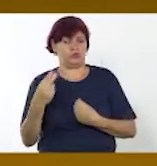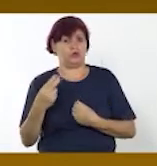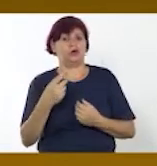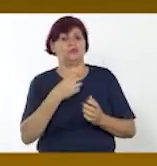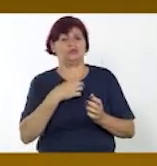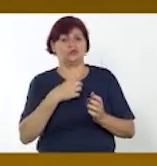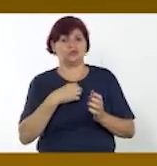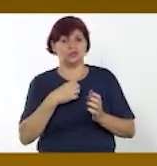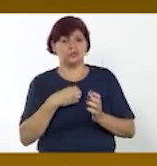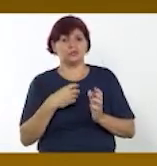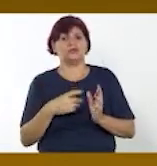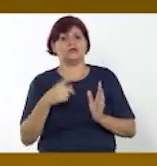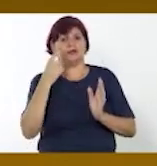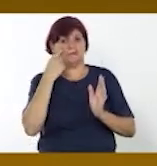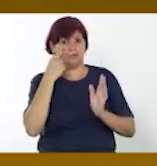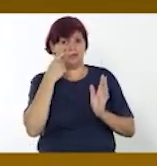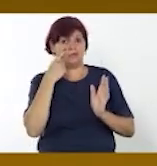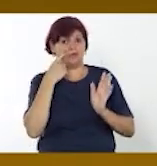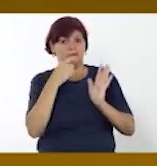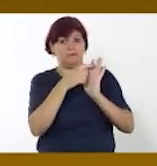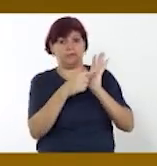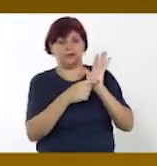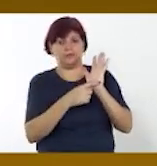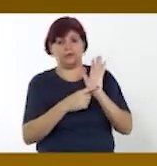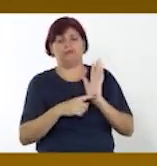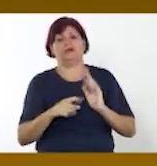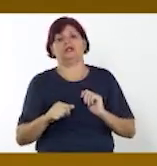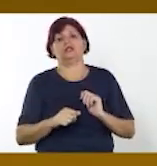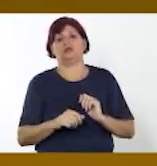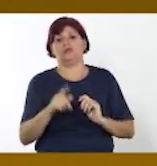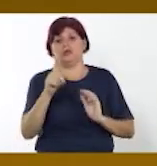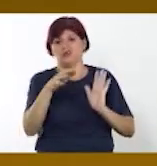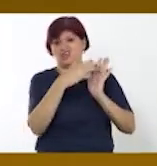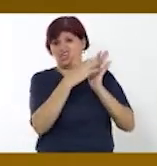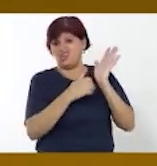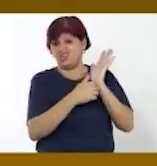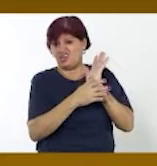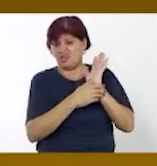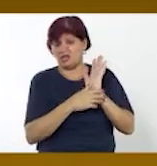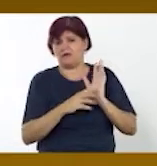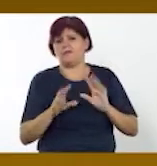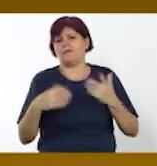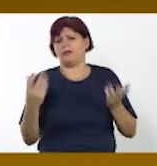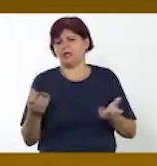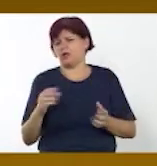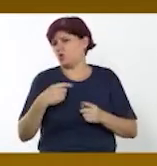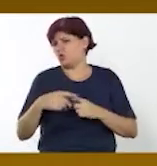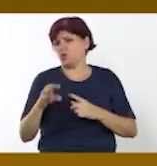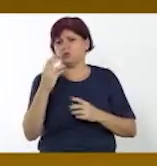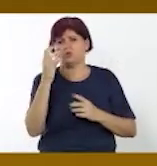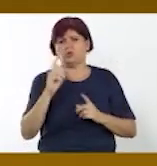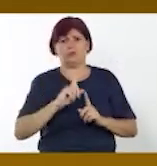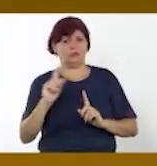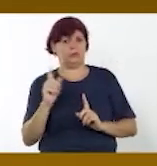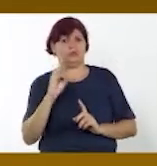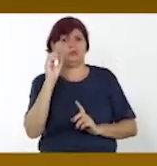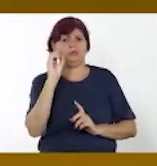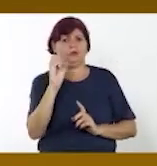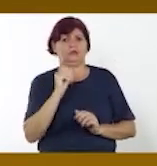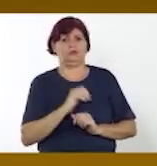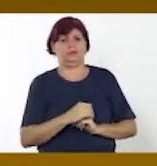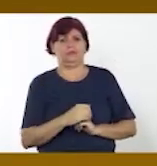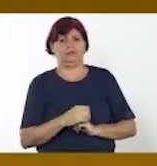ambos casos tienen su proyección, ya sea para la imagen, para el dominio o para la imagen en el gráfico, excepto para 0.